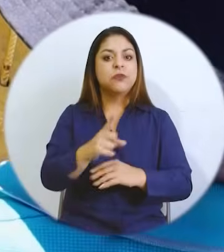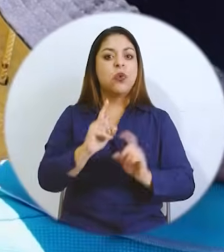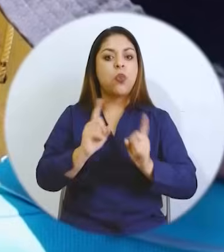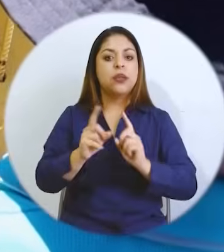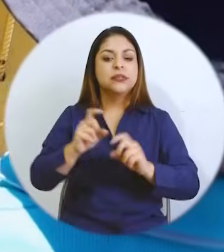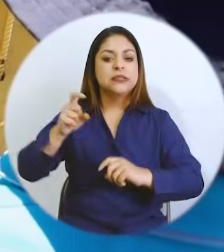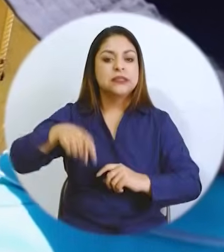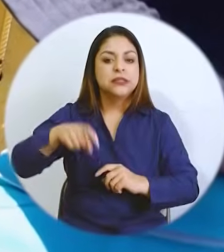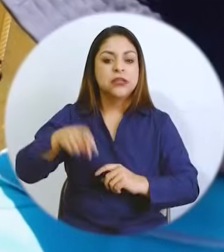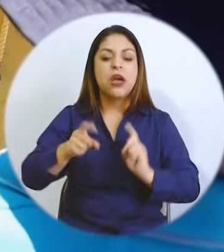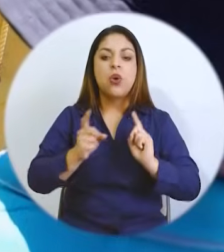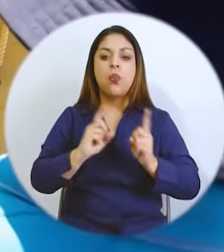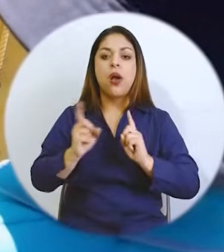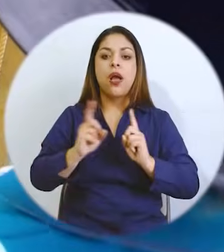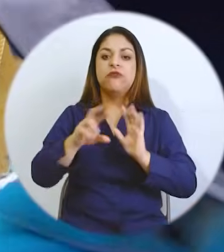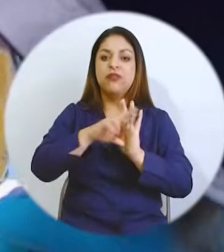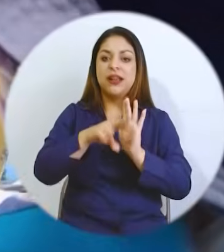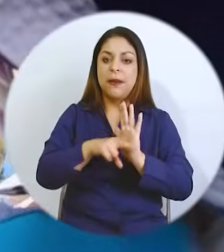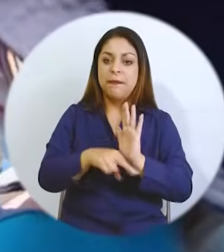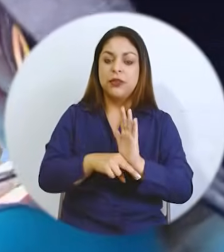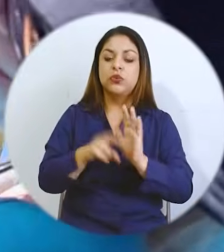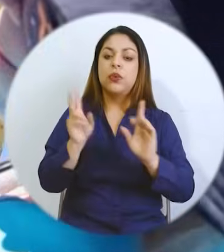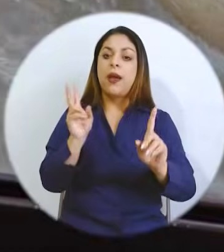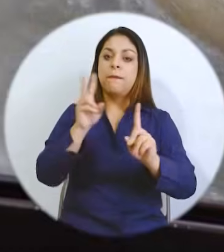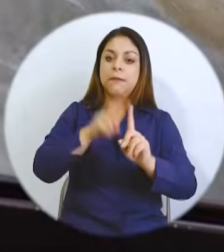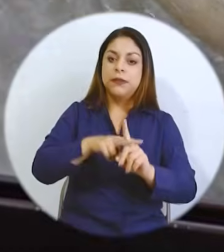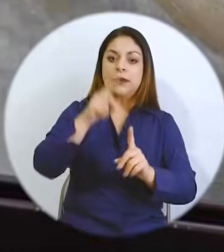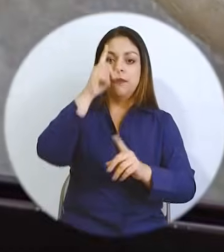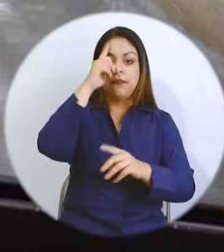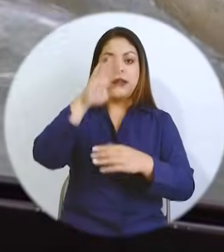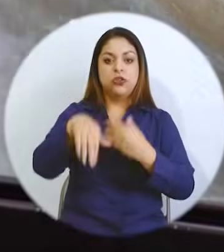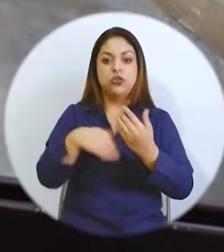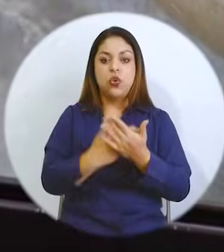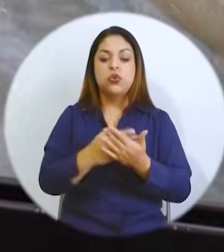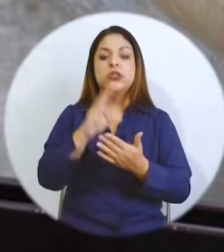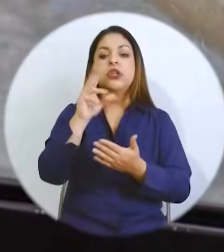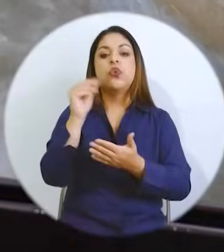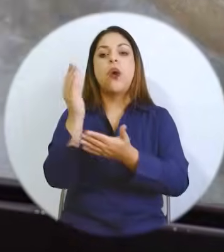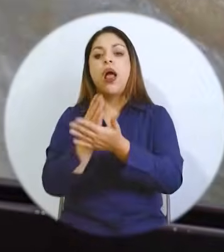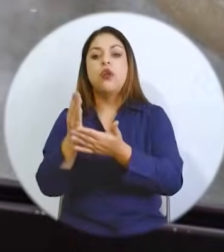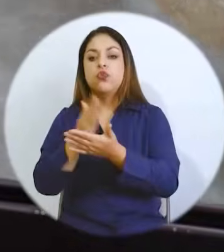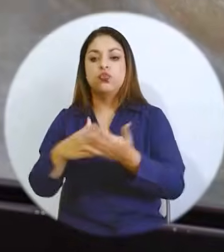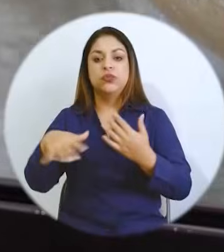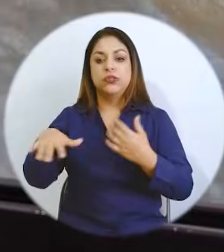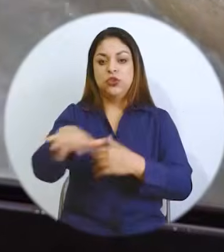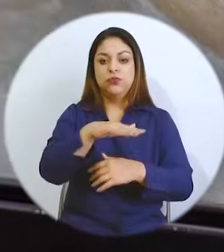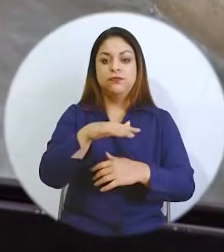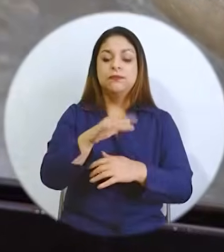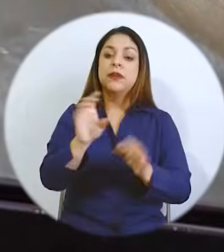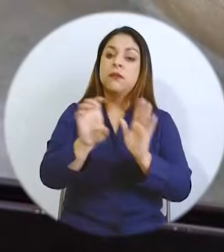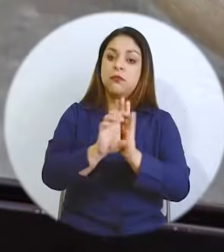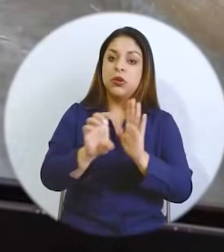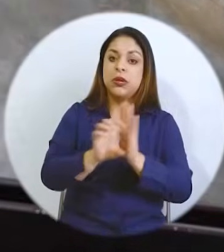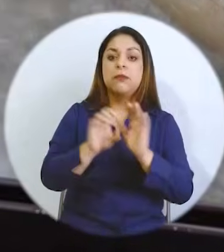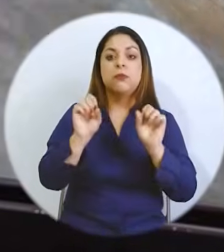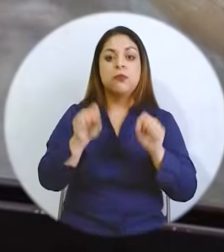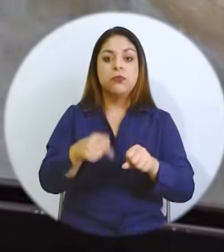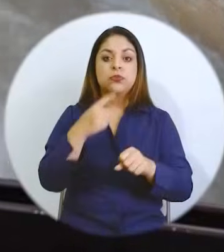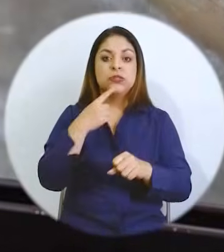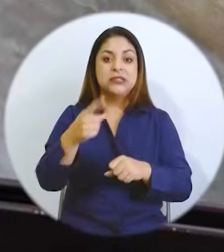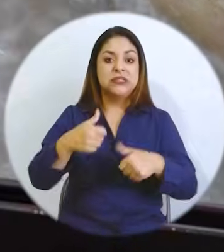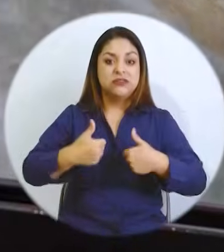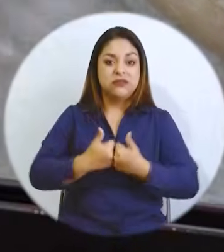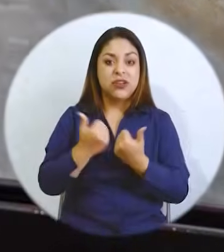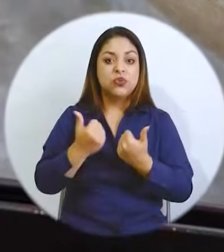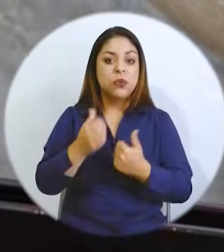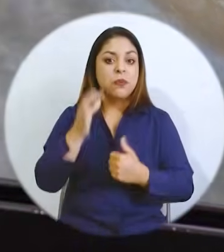cuáles son las necesidades, cuál es el reglamento que aplique para todos y no para ciertos sectores. Por ejemplo, ahí podemos